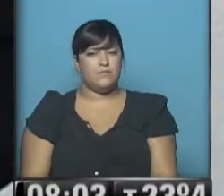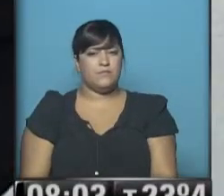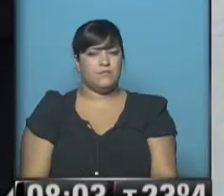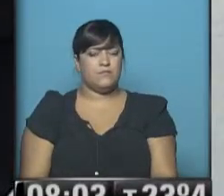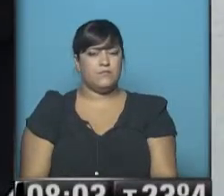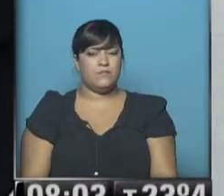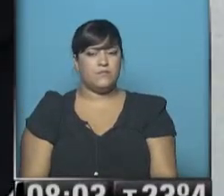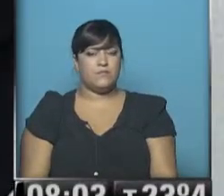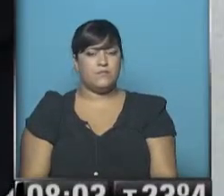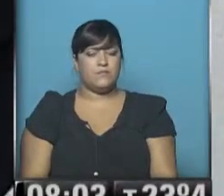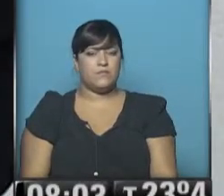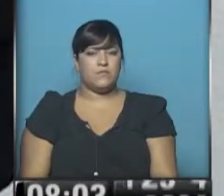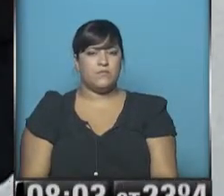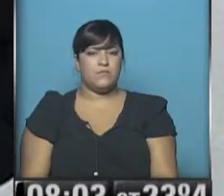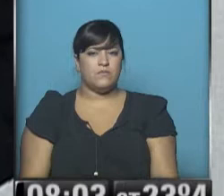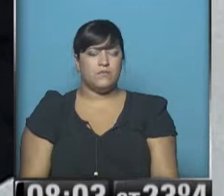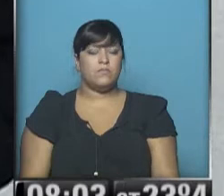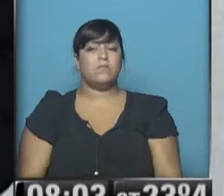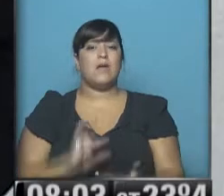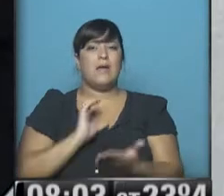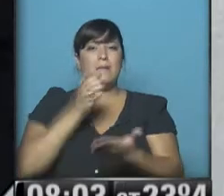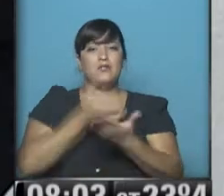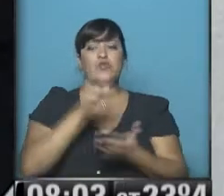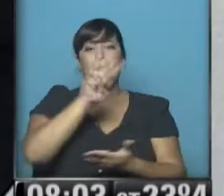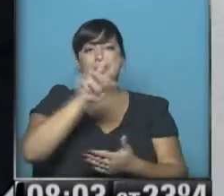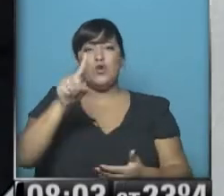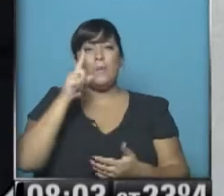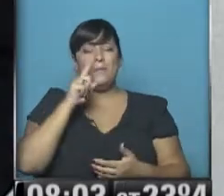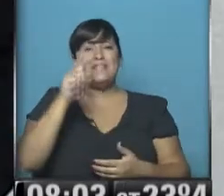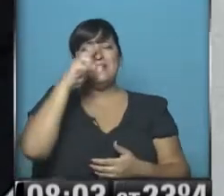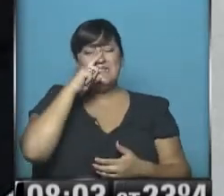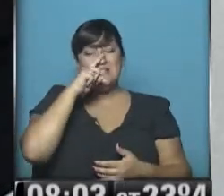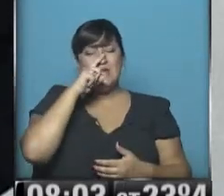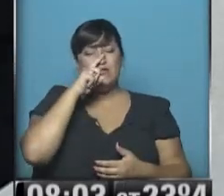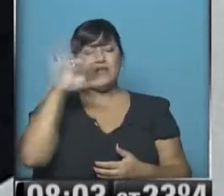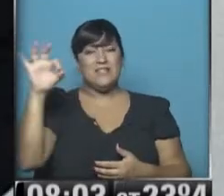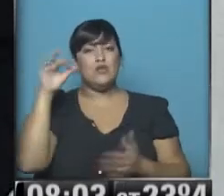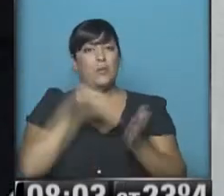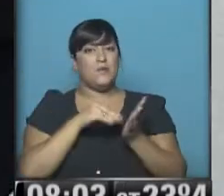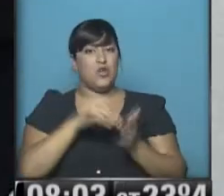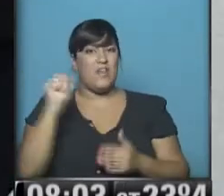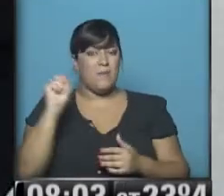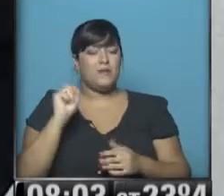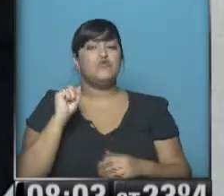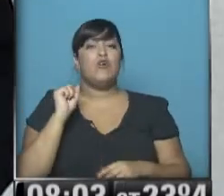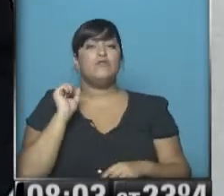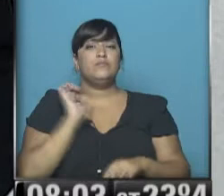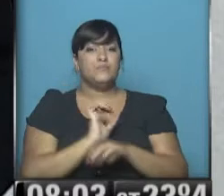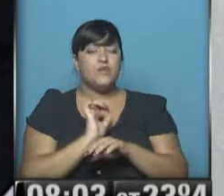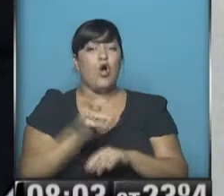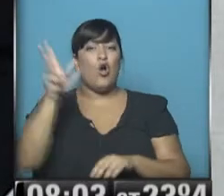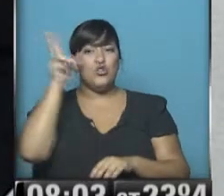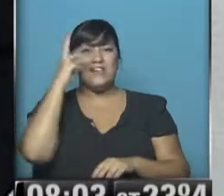forman parte de una inversión de 21 mil 759 millones de pesos en 84 desarrollos